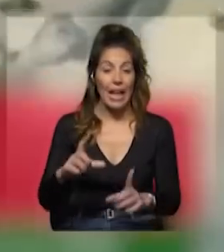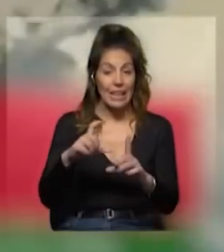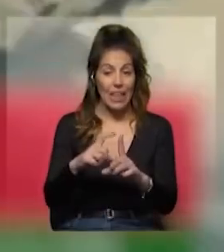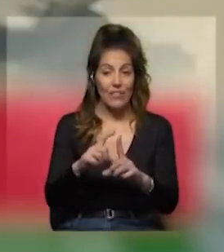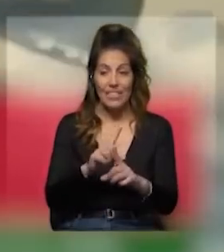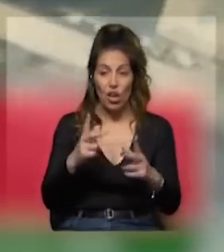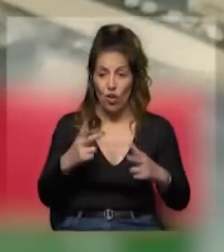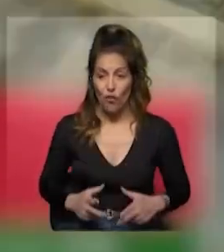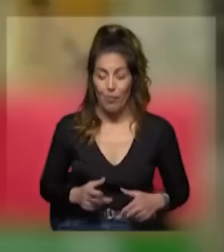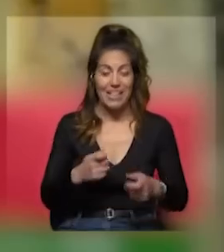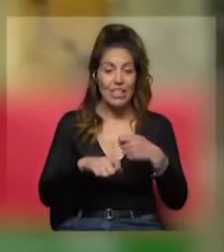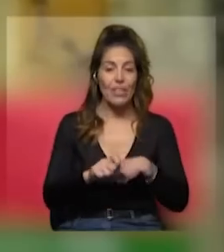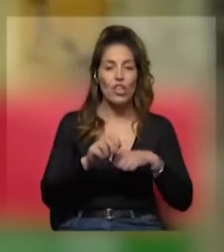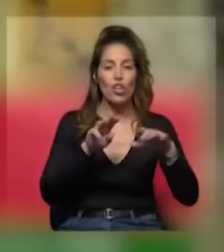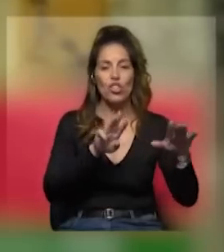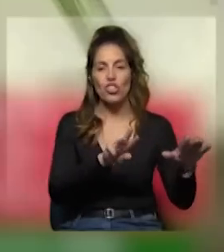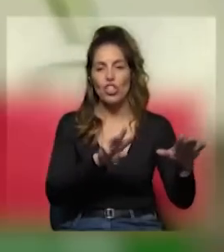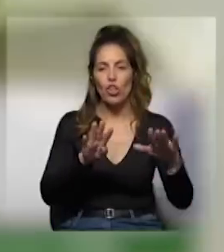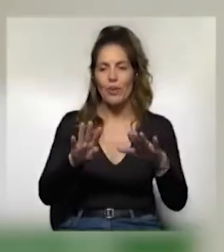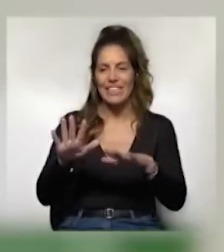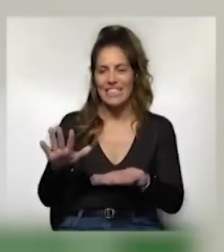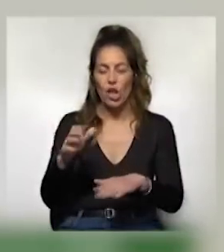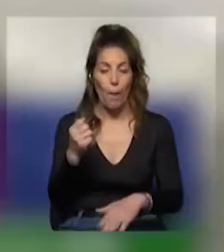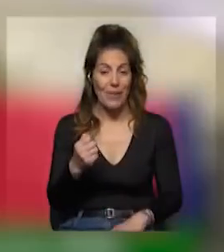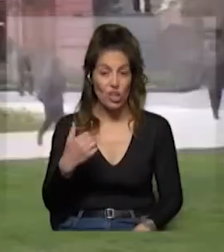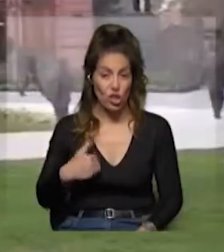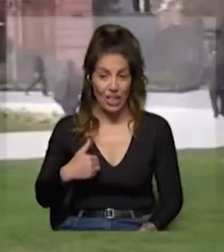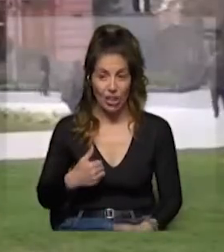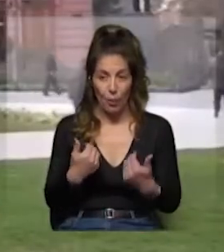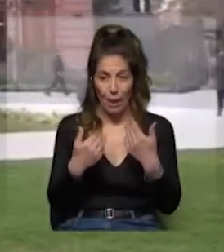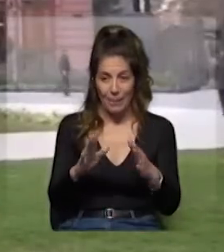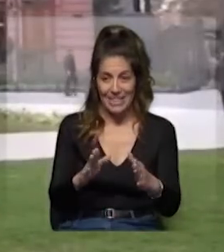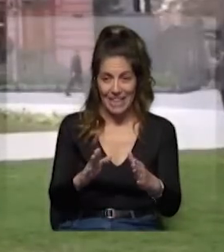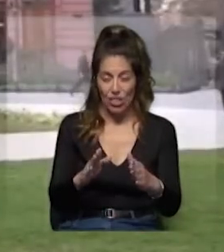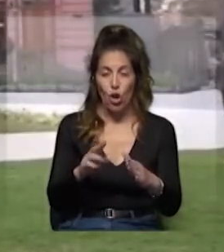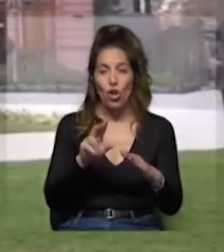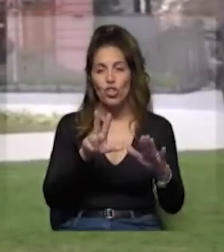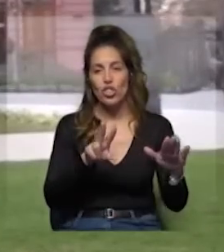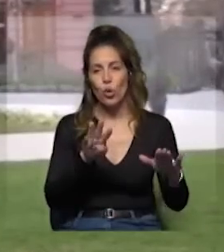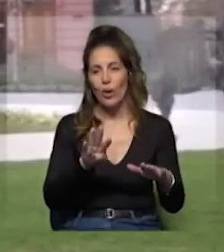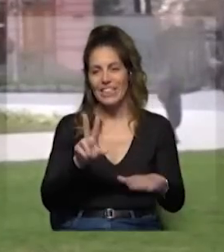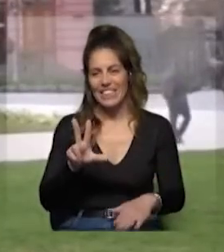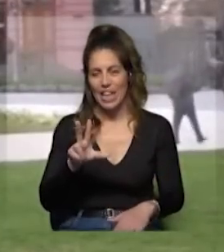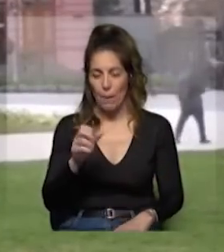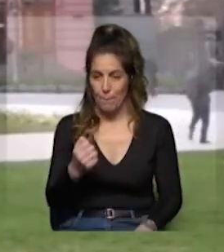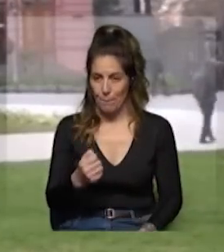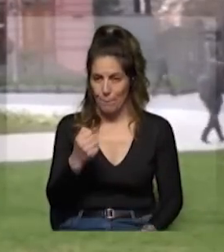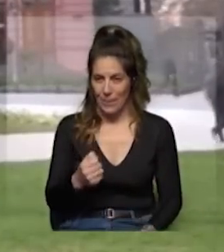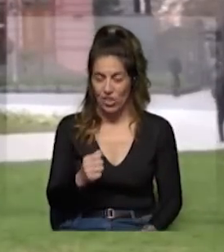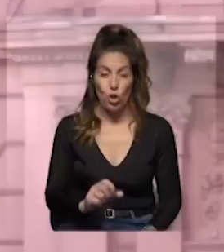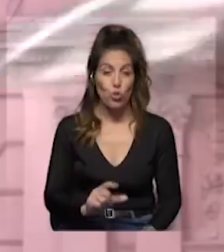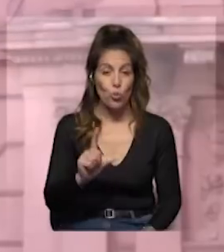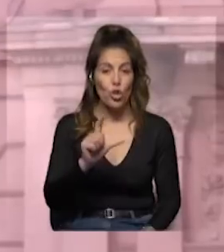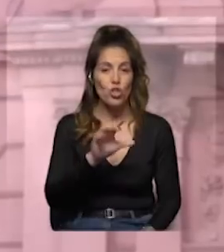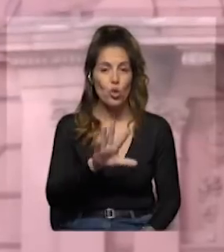hoy a 895 pesos argentinos tras haber arrancado la jornada cambiaria en 843 pesos es decir que subió